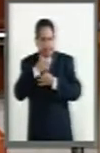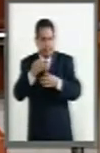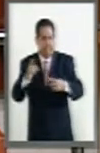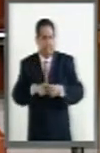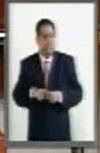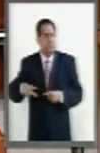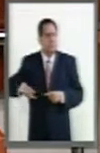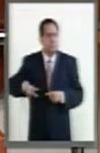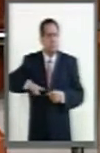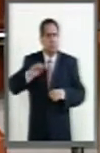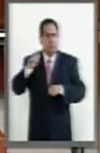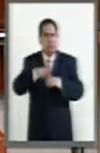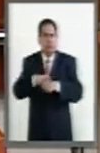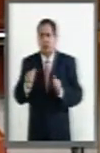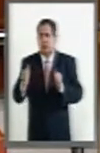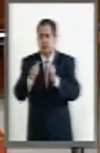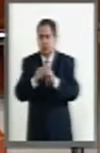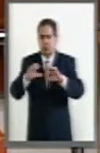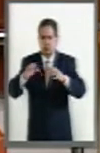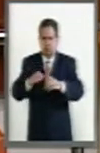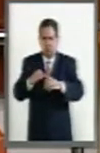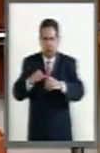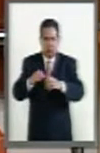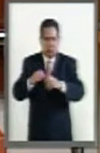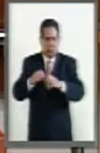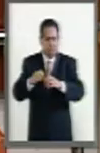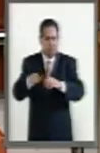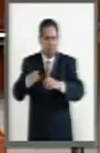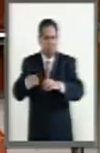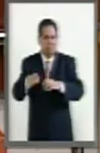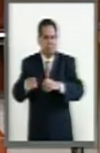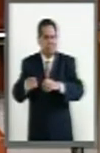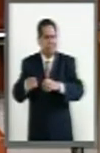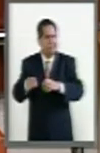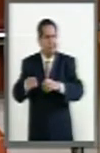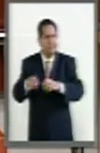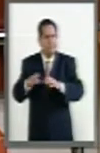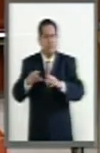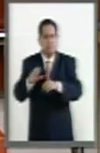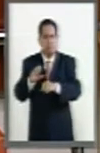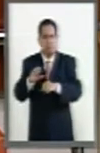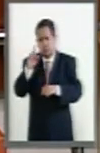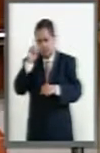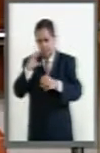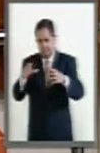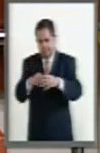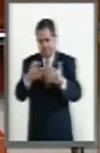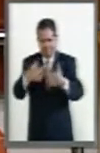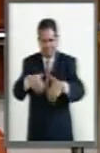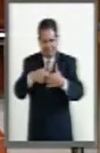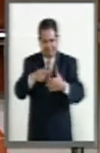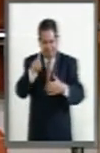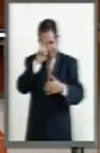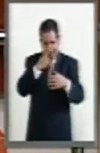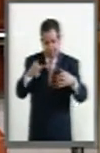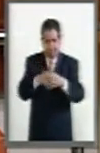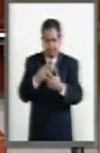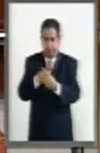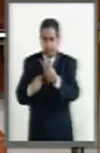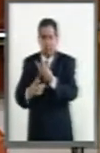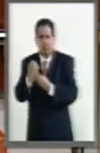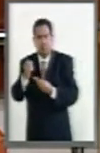el gobierno federal junto con el Consejo de el Consejo Coordinador Empresarial